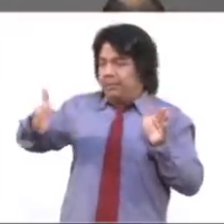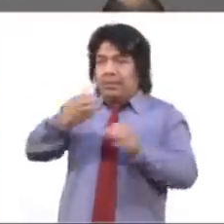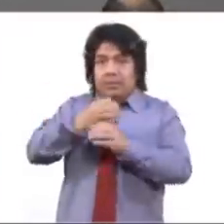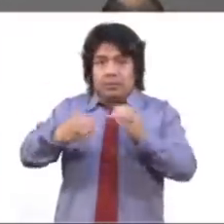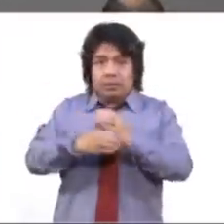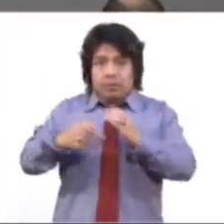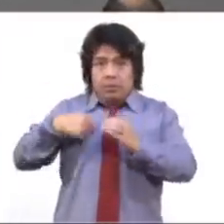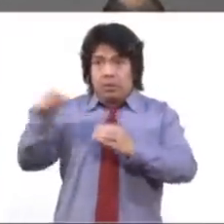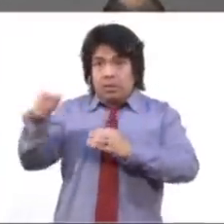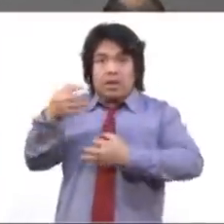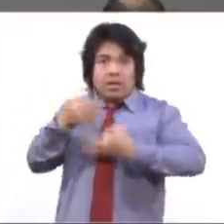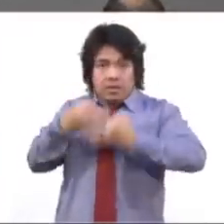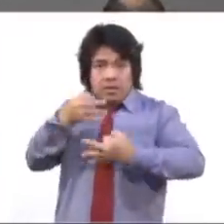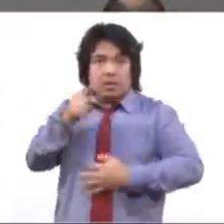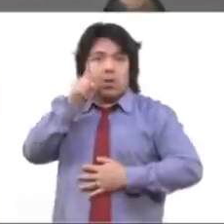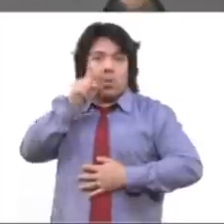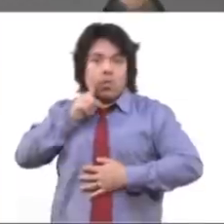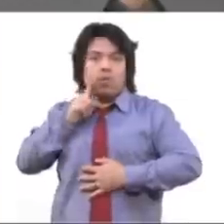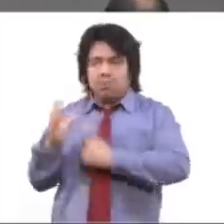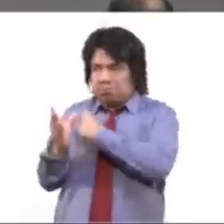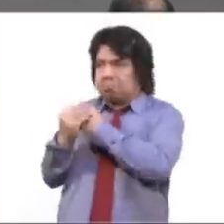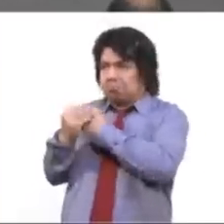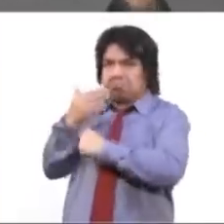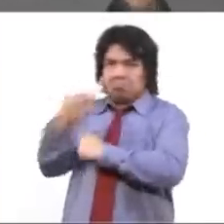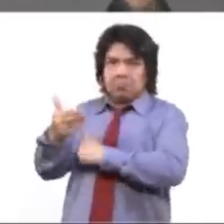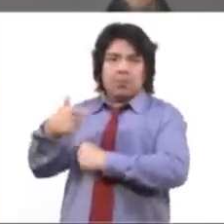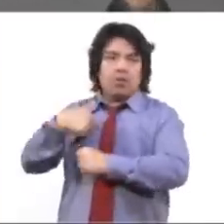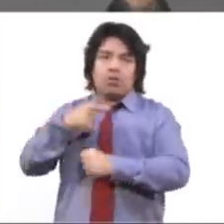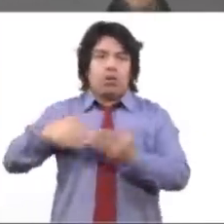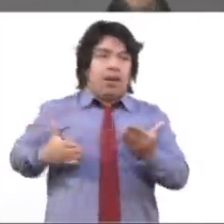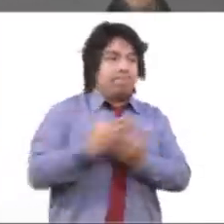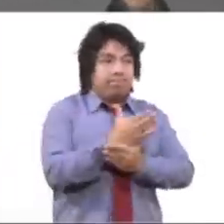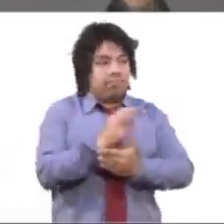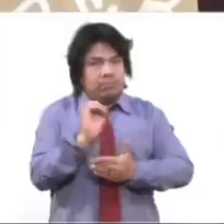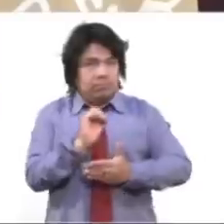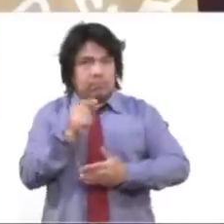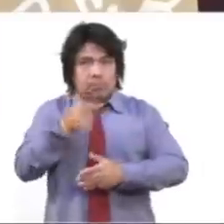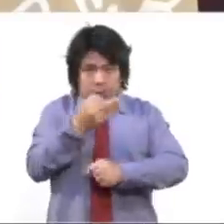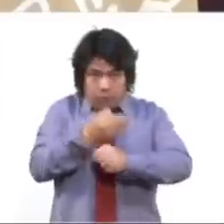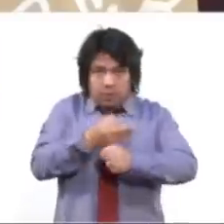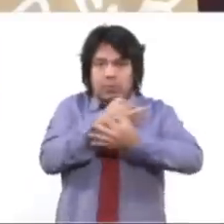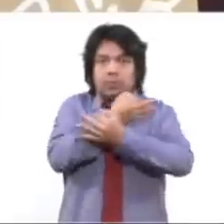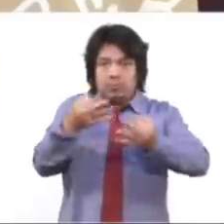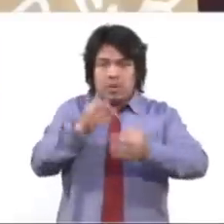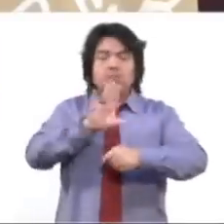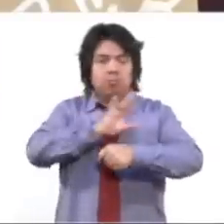Tengo autorización de la fiscal, no estamos violando el debido proceso, de mencionarles lo que les voy a mencionar